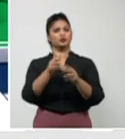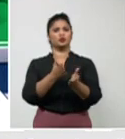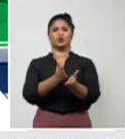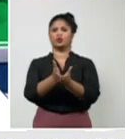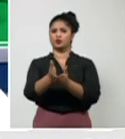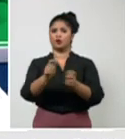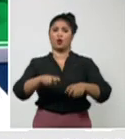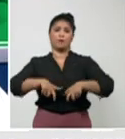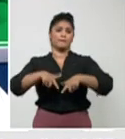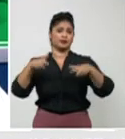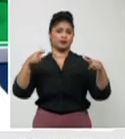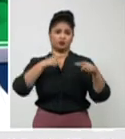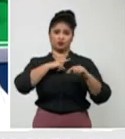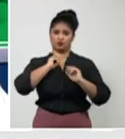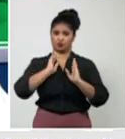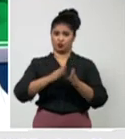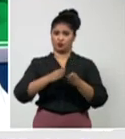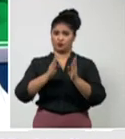evolución.